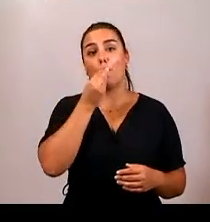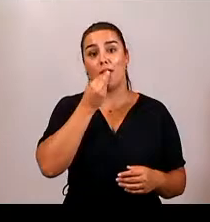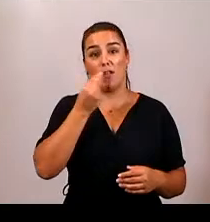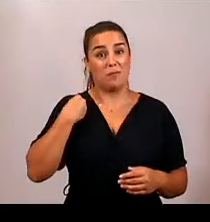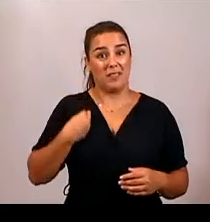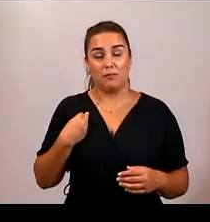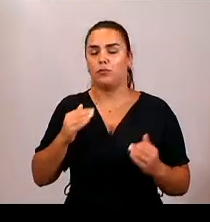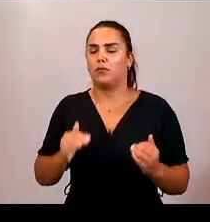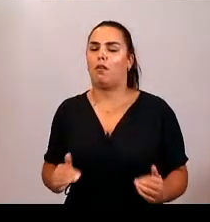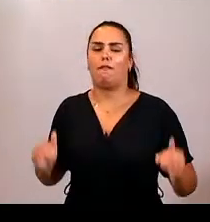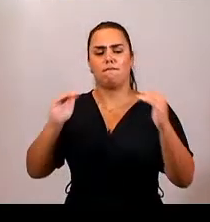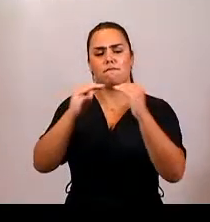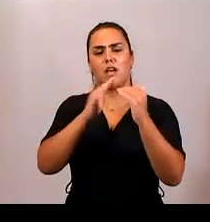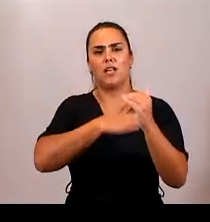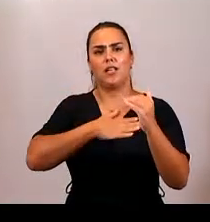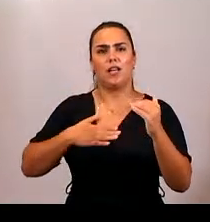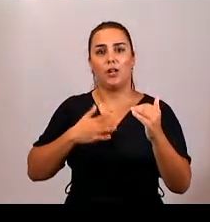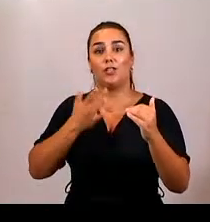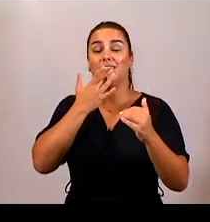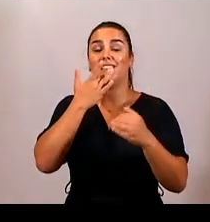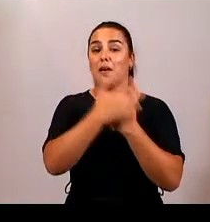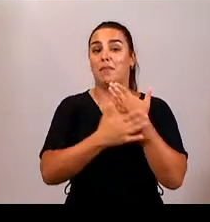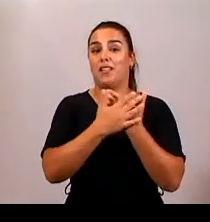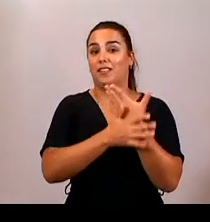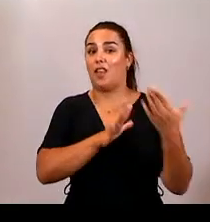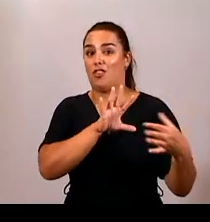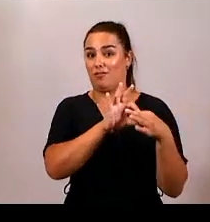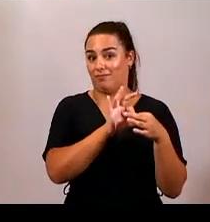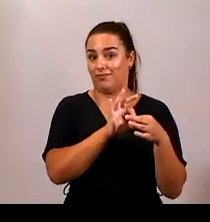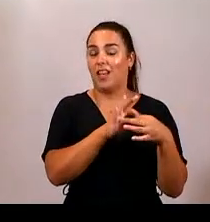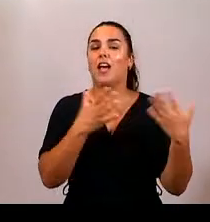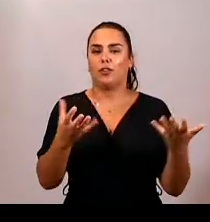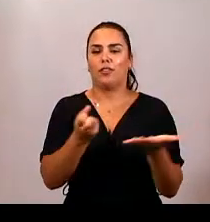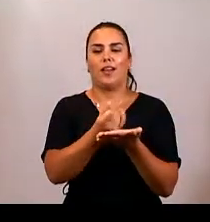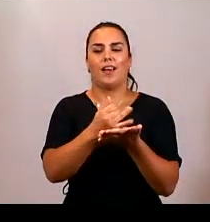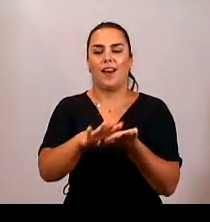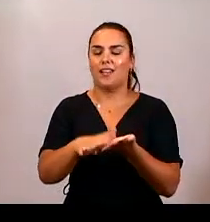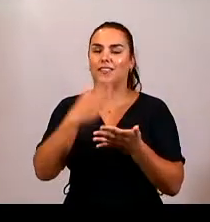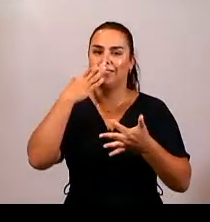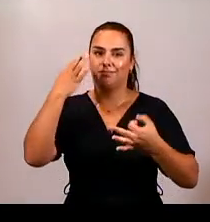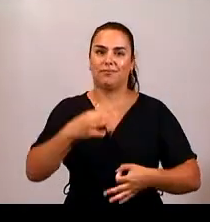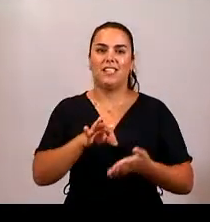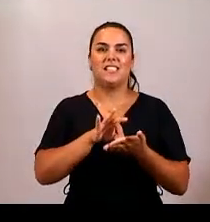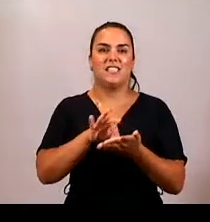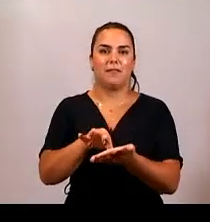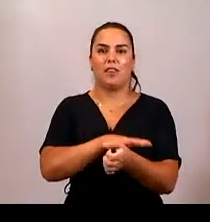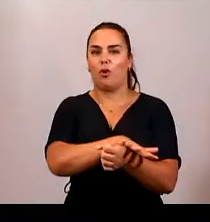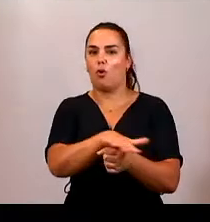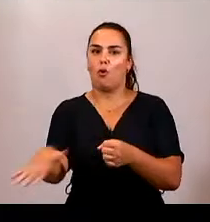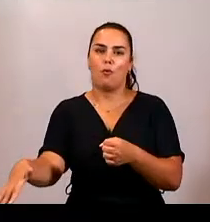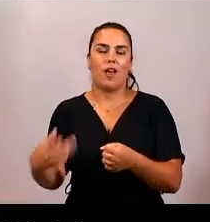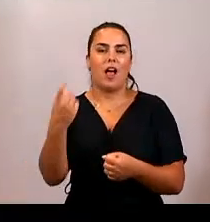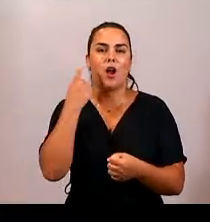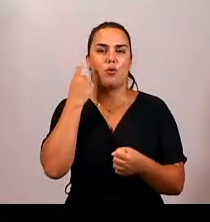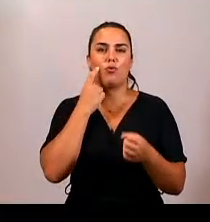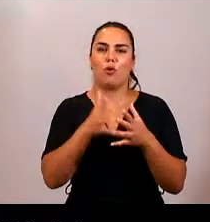a los que dependen de la Administración y así garantizar la gratuidad del servicio al mayor número de